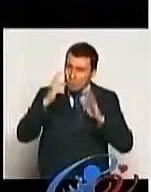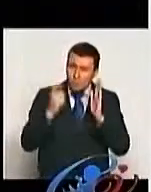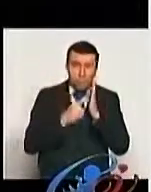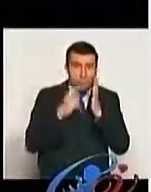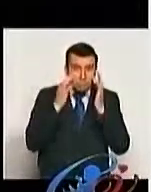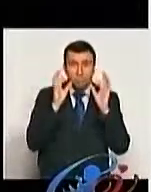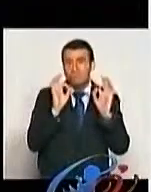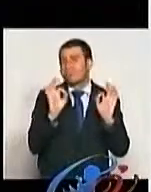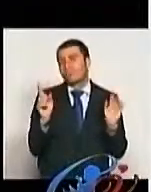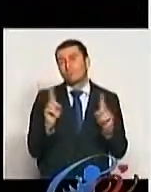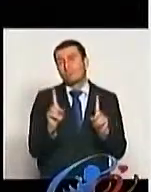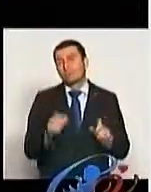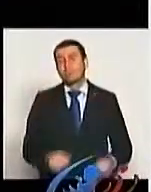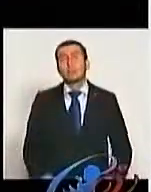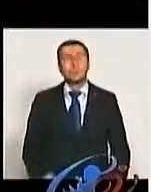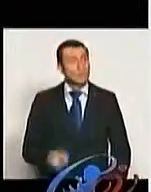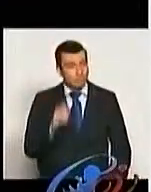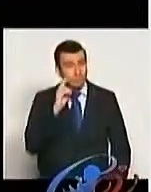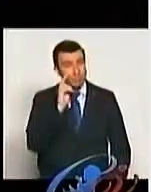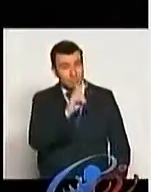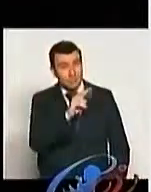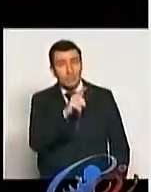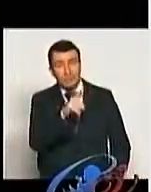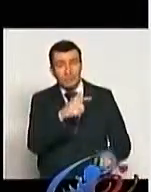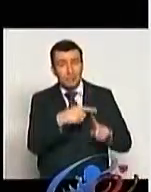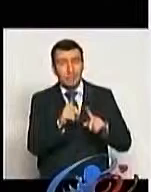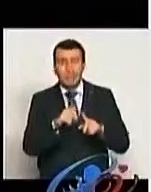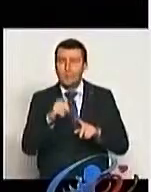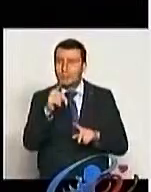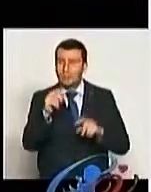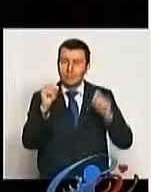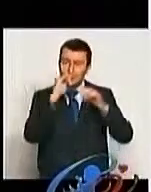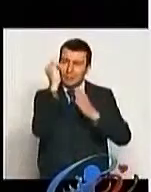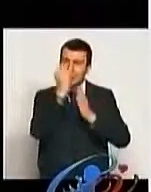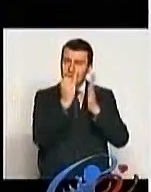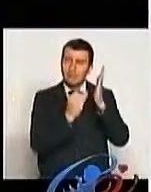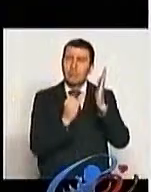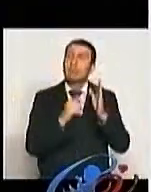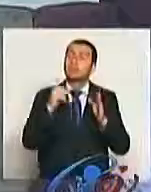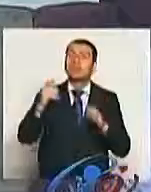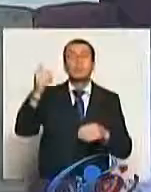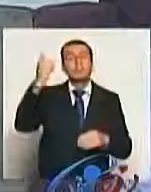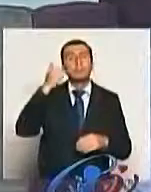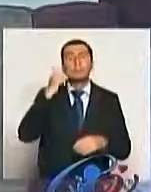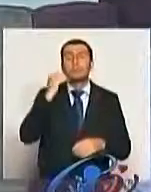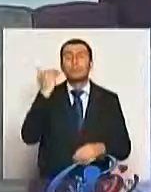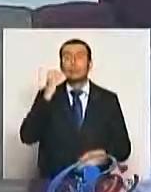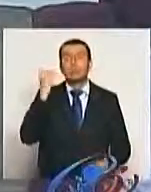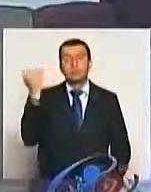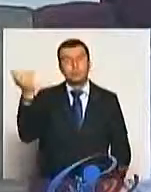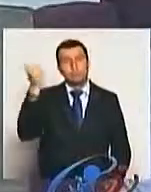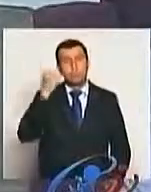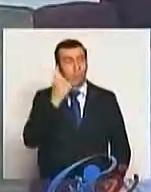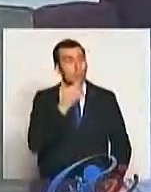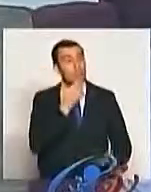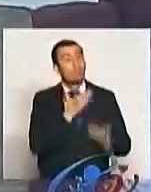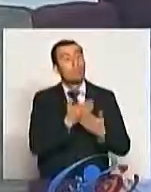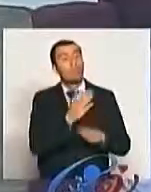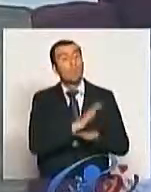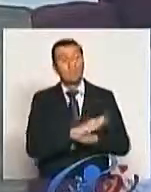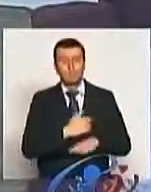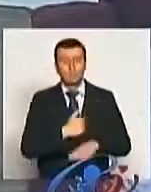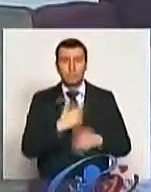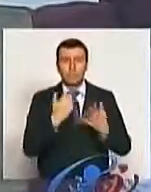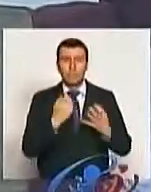Tenemos una comunicación, ahí ven las imágenes en la pantalla. Adelante con la pregunta. Doctor, buenas tardes. Mi inquietud